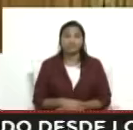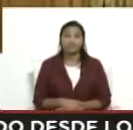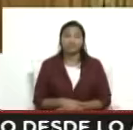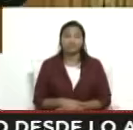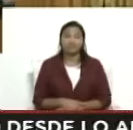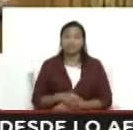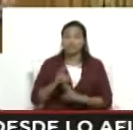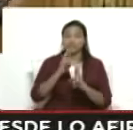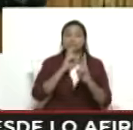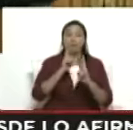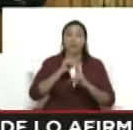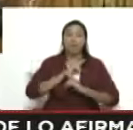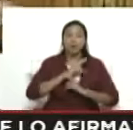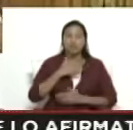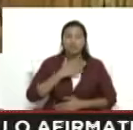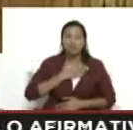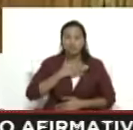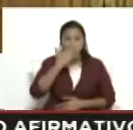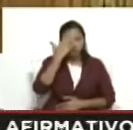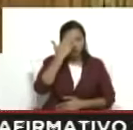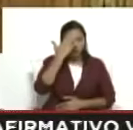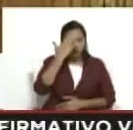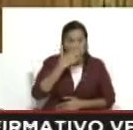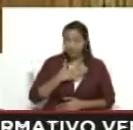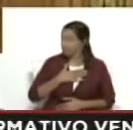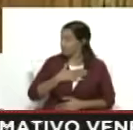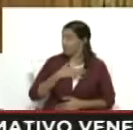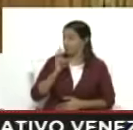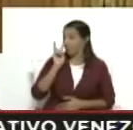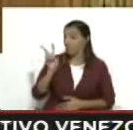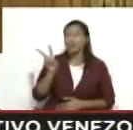Cuando yo volteo así en el SEBIN, el tipo que nos daba información se fue.